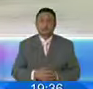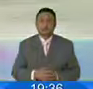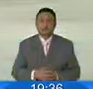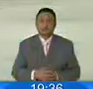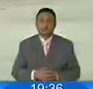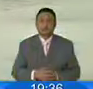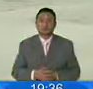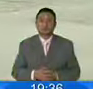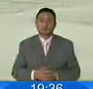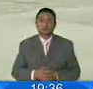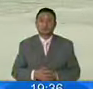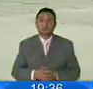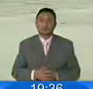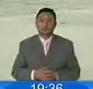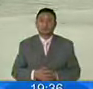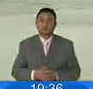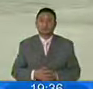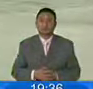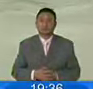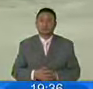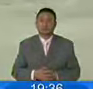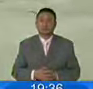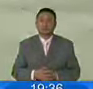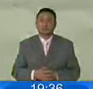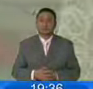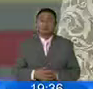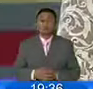En Quito informó Andrea Valareso.